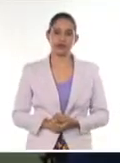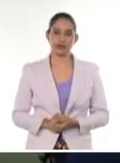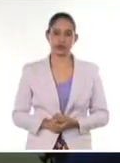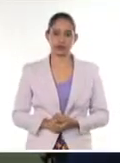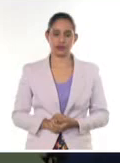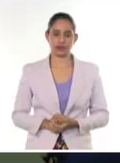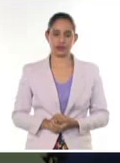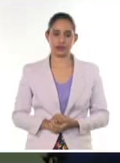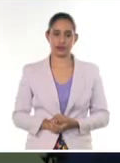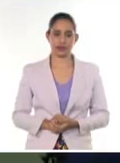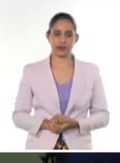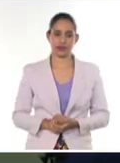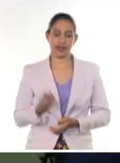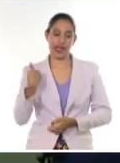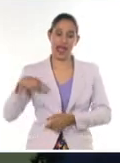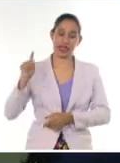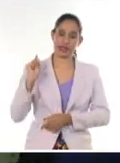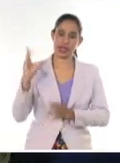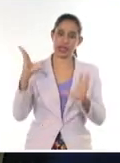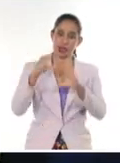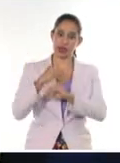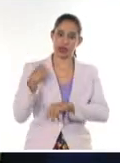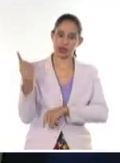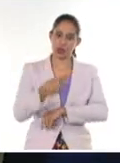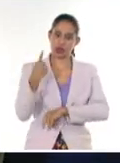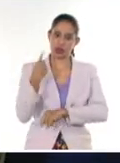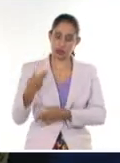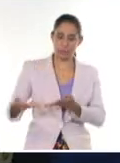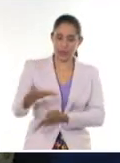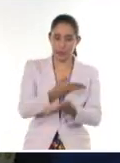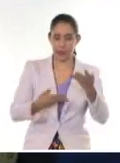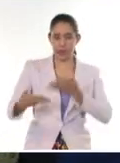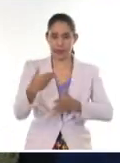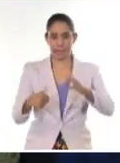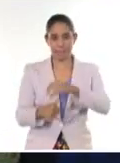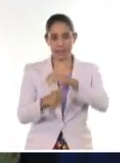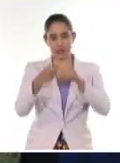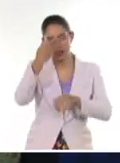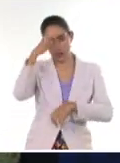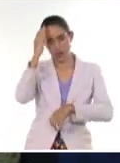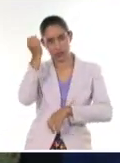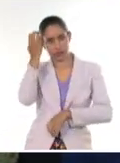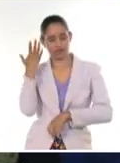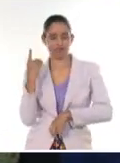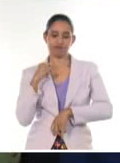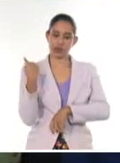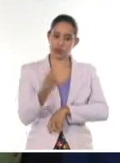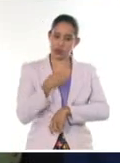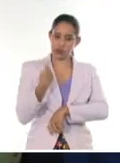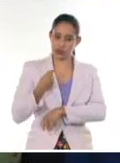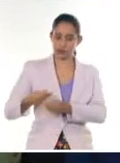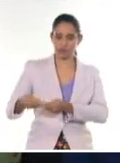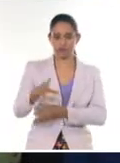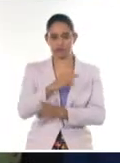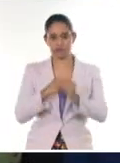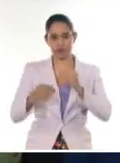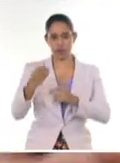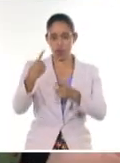Antier en la noche pudimos compartir con el presidente, tuvimos un contacto con el presidente y nos hemos encontrado con